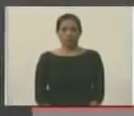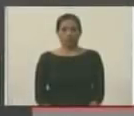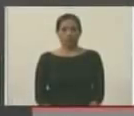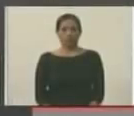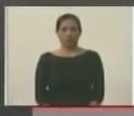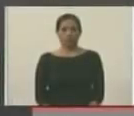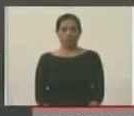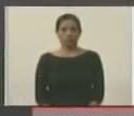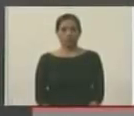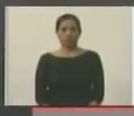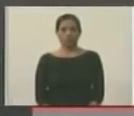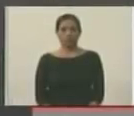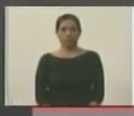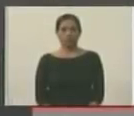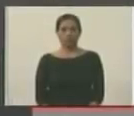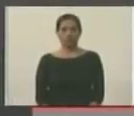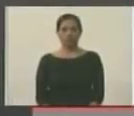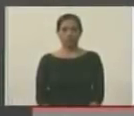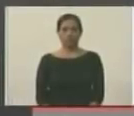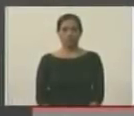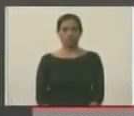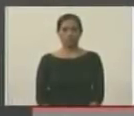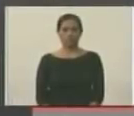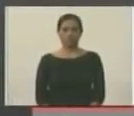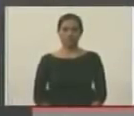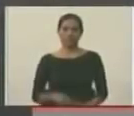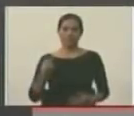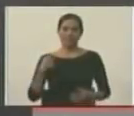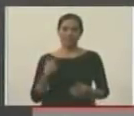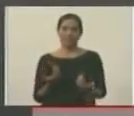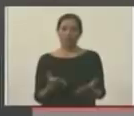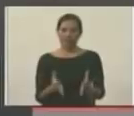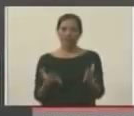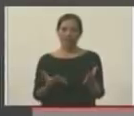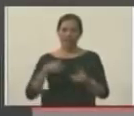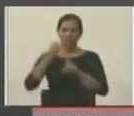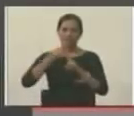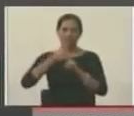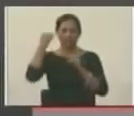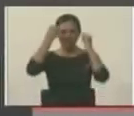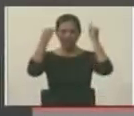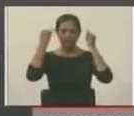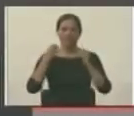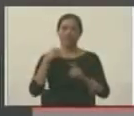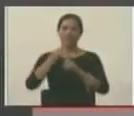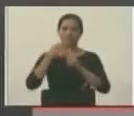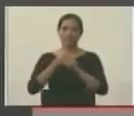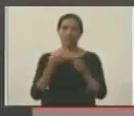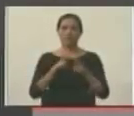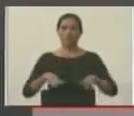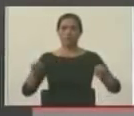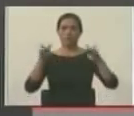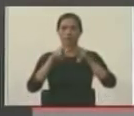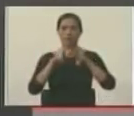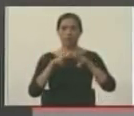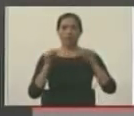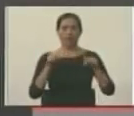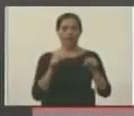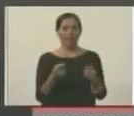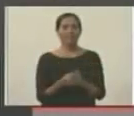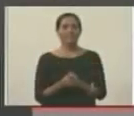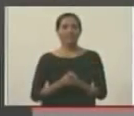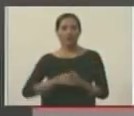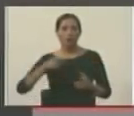la verdad, la batalla comunicacional, la batalla de ideas, la batalla de los valores, en esta tremenda